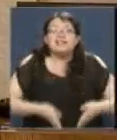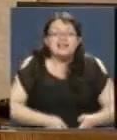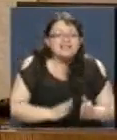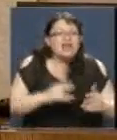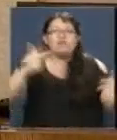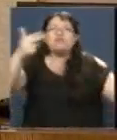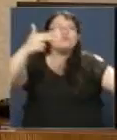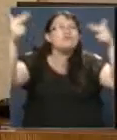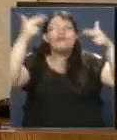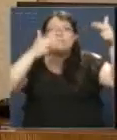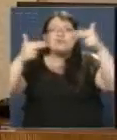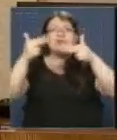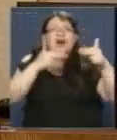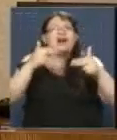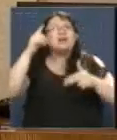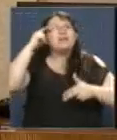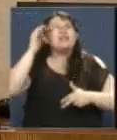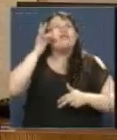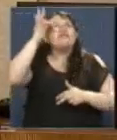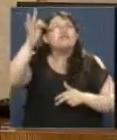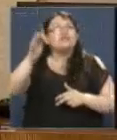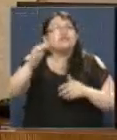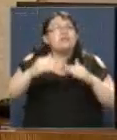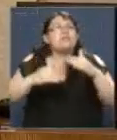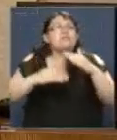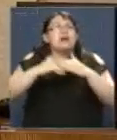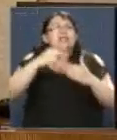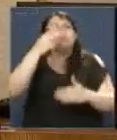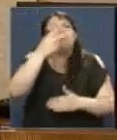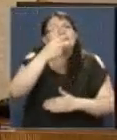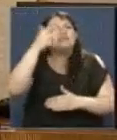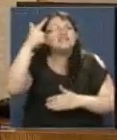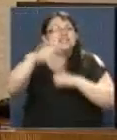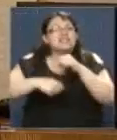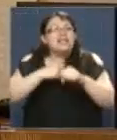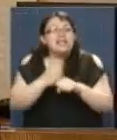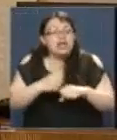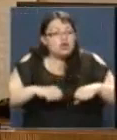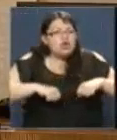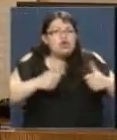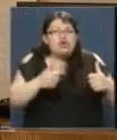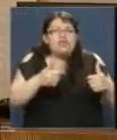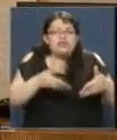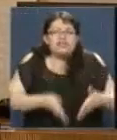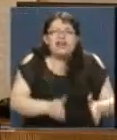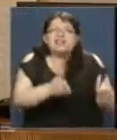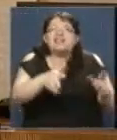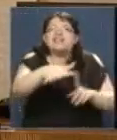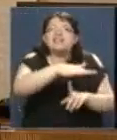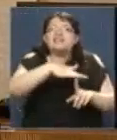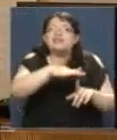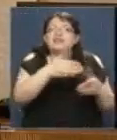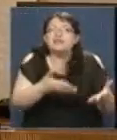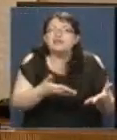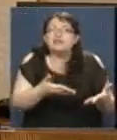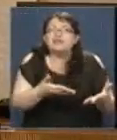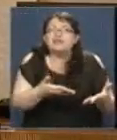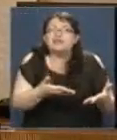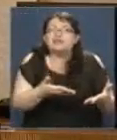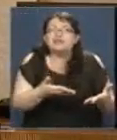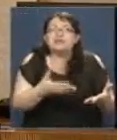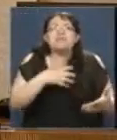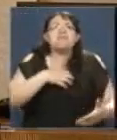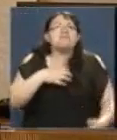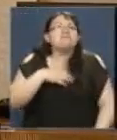no se proyectan más allá de los 27 años. Jóvenes nacidos en esas condiciones ya no tienen